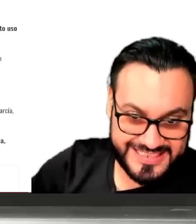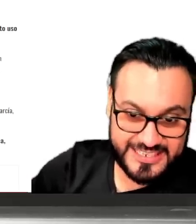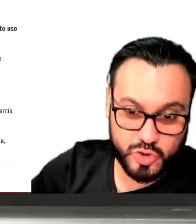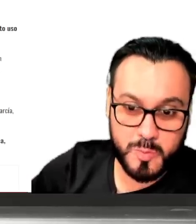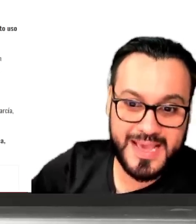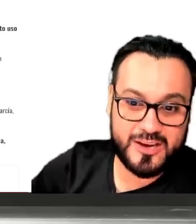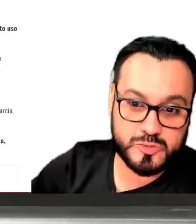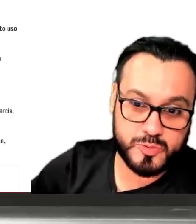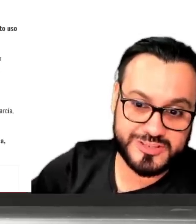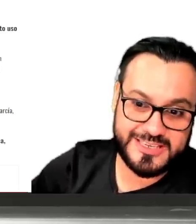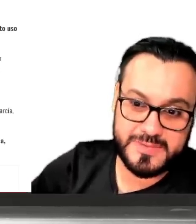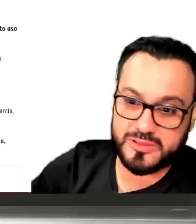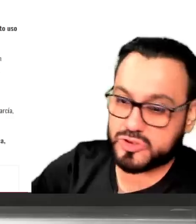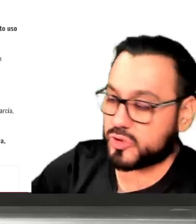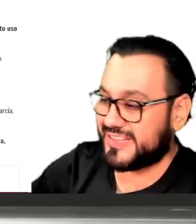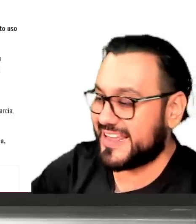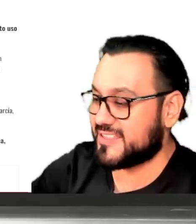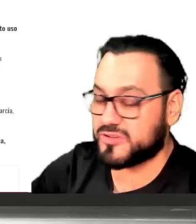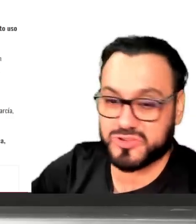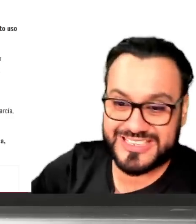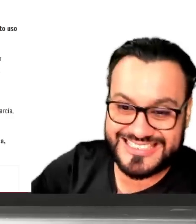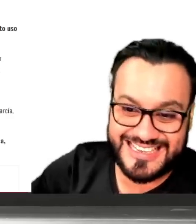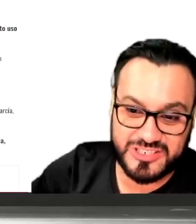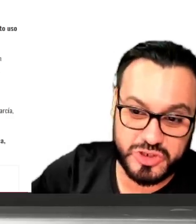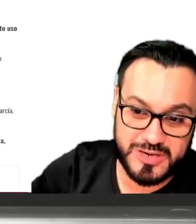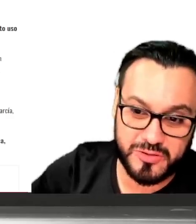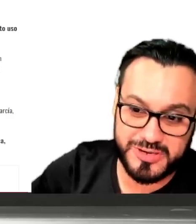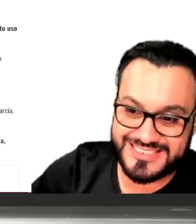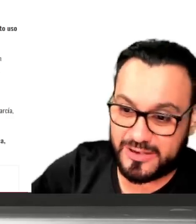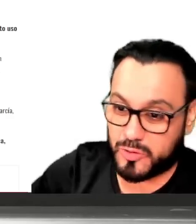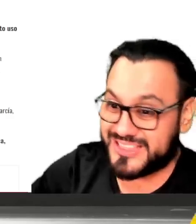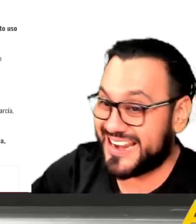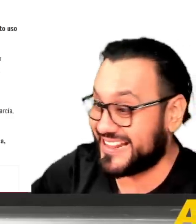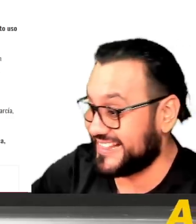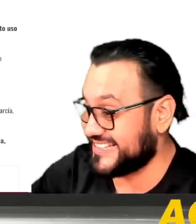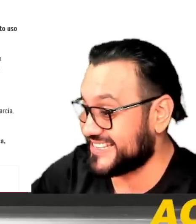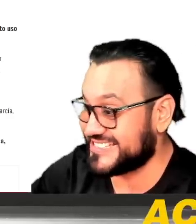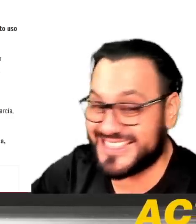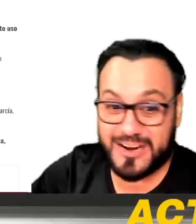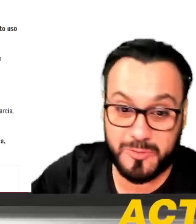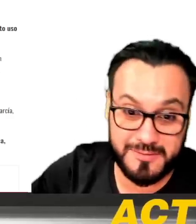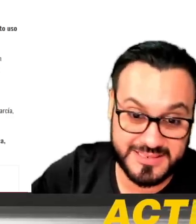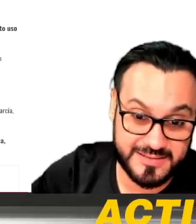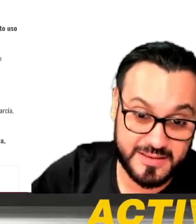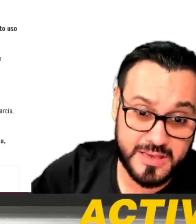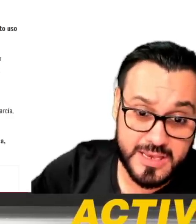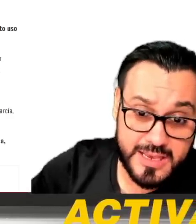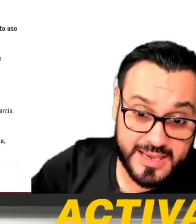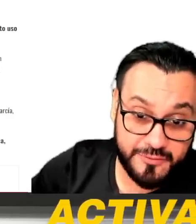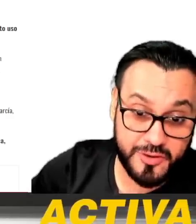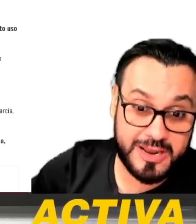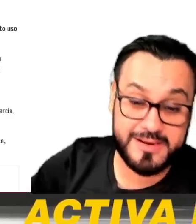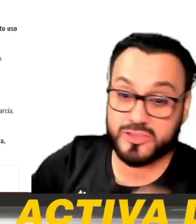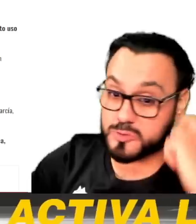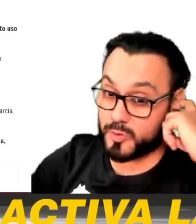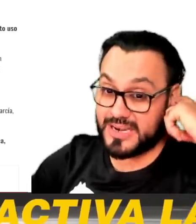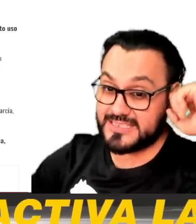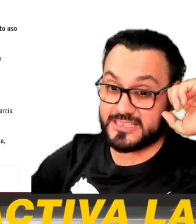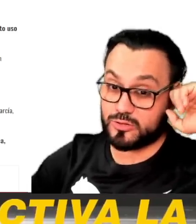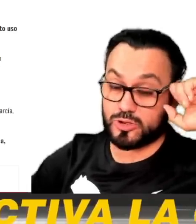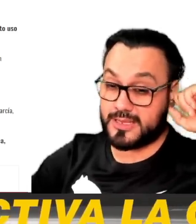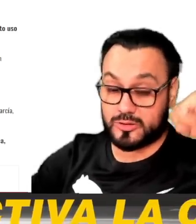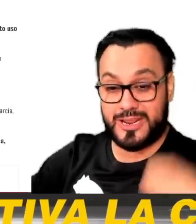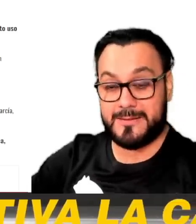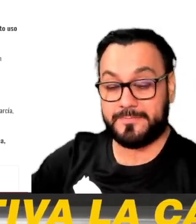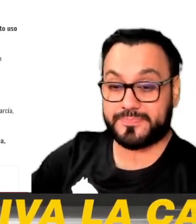se suma a los procedimientos ordinarios sancionadores en contra de la alcaldesa Sandra Cuevas que fueron abiertos por